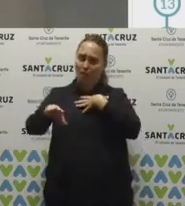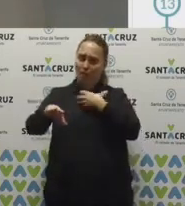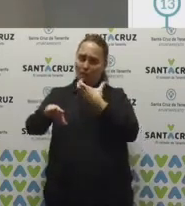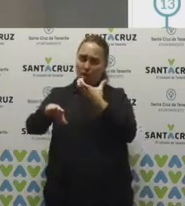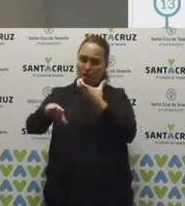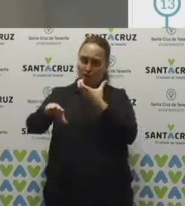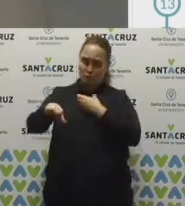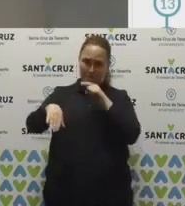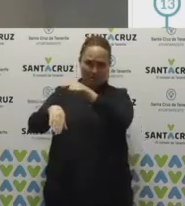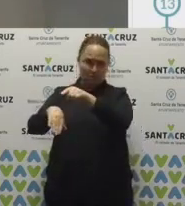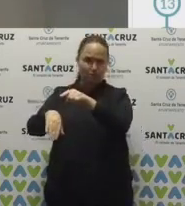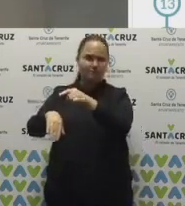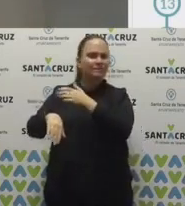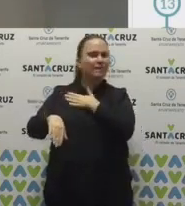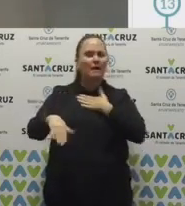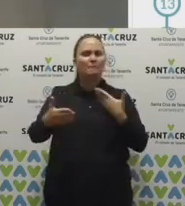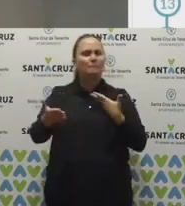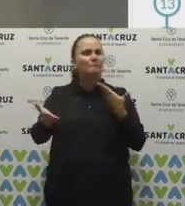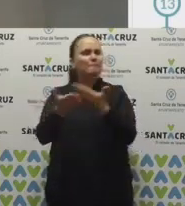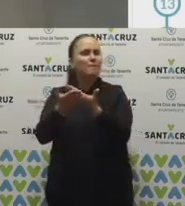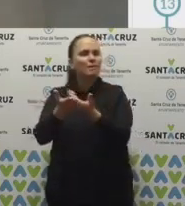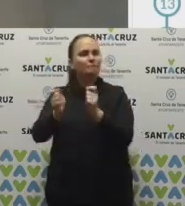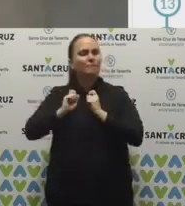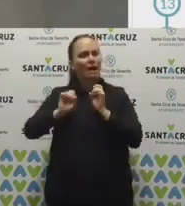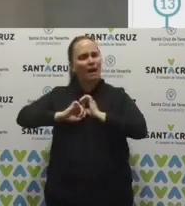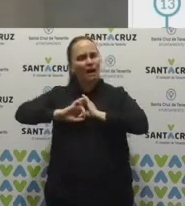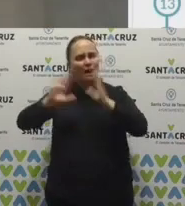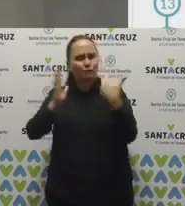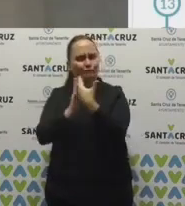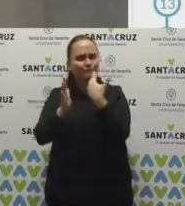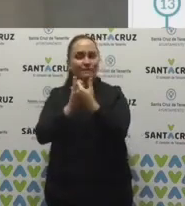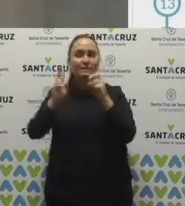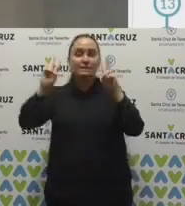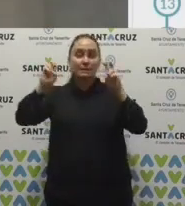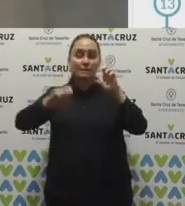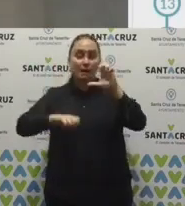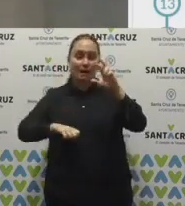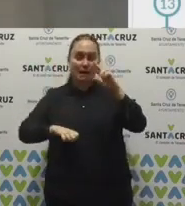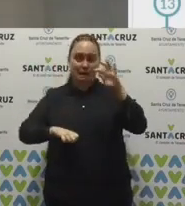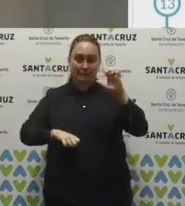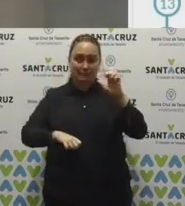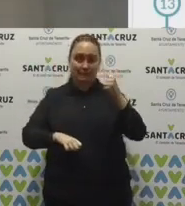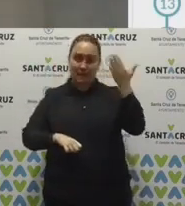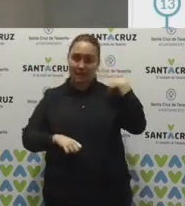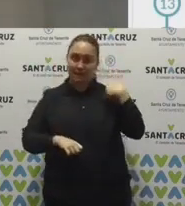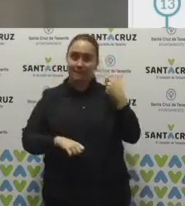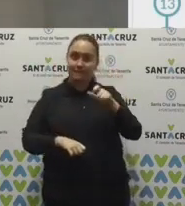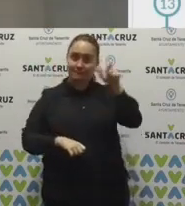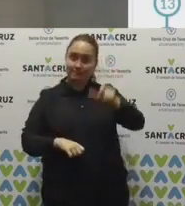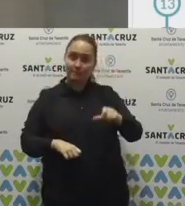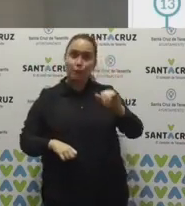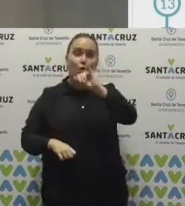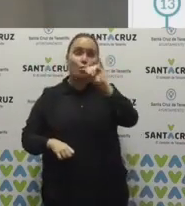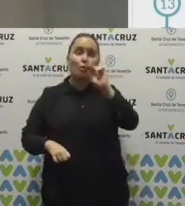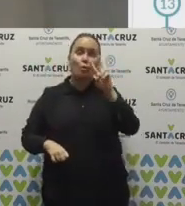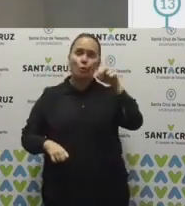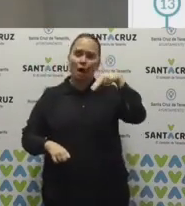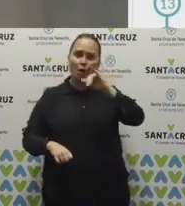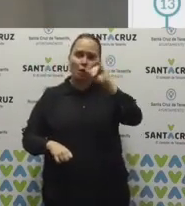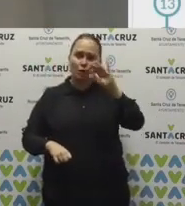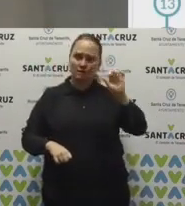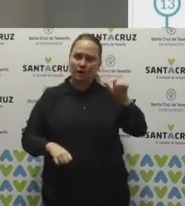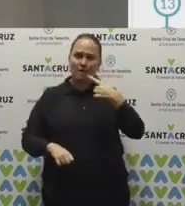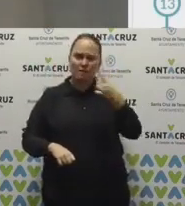de los artes que está planteando el señor vamos escuché a la